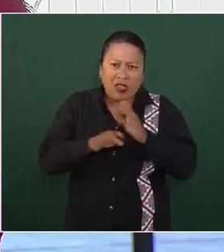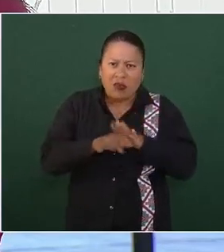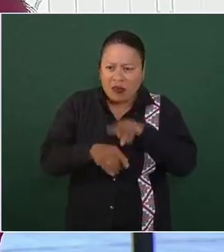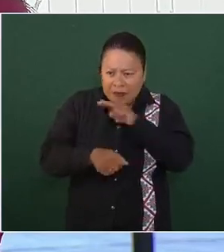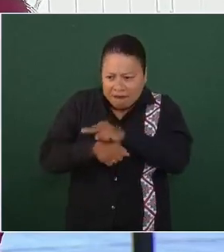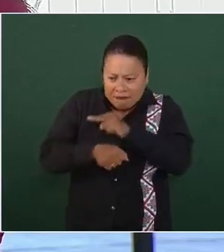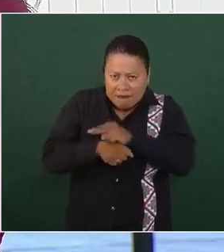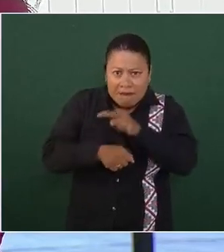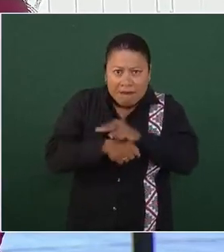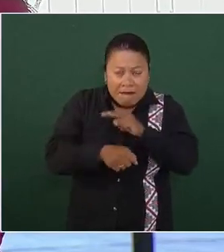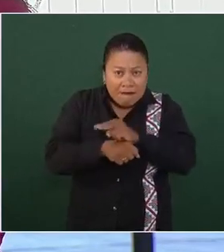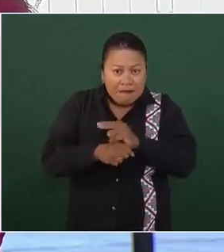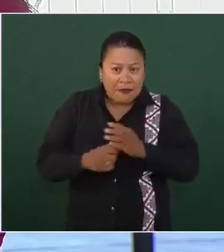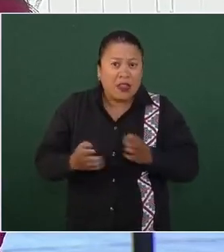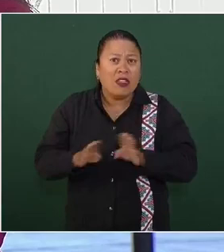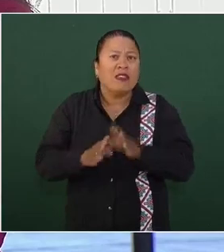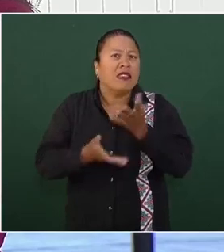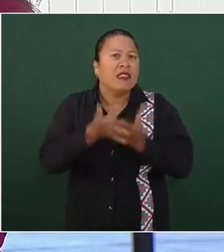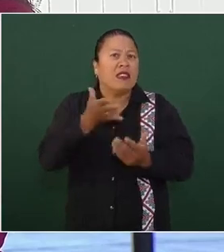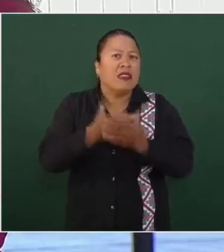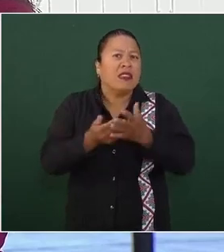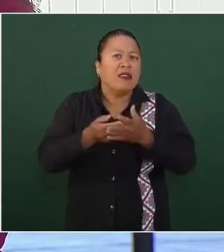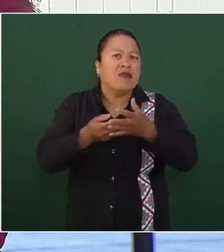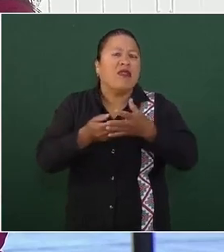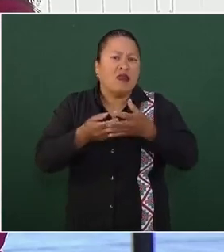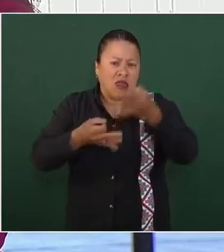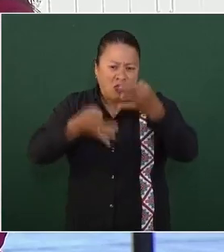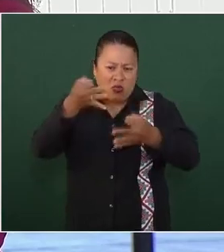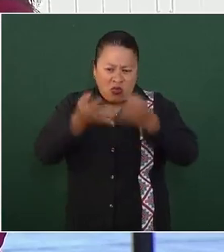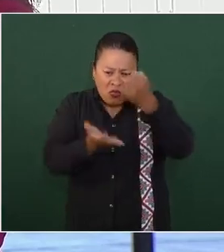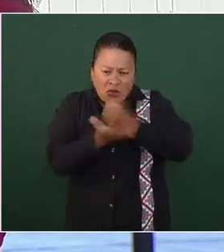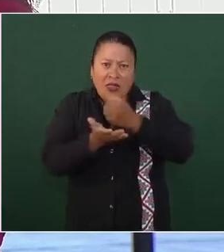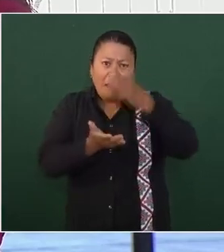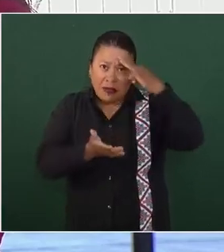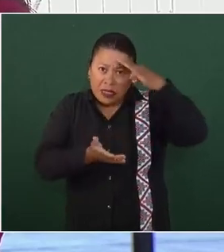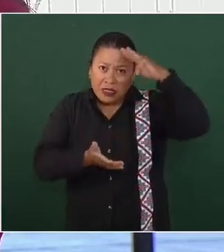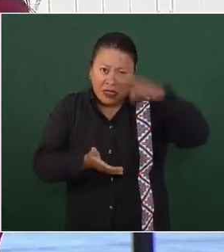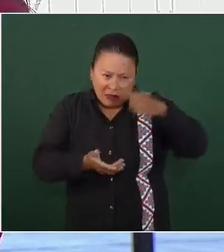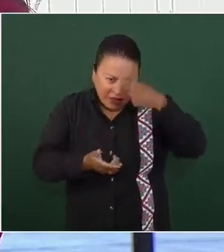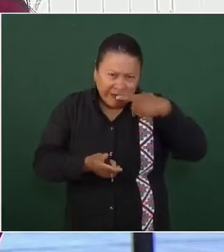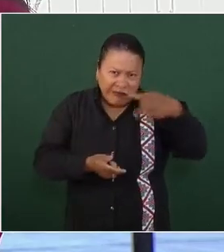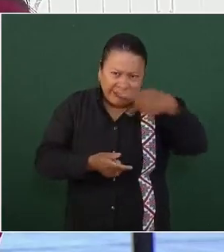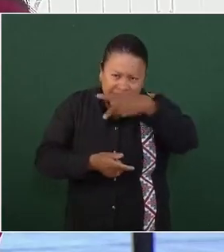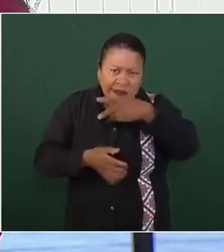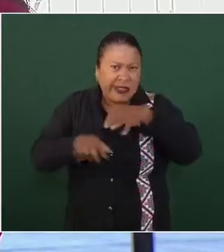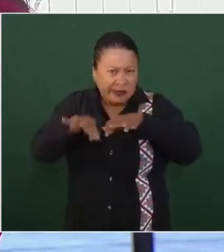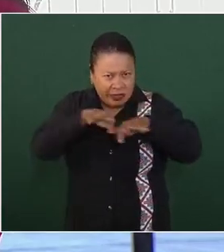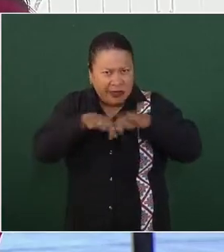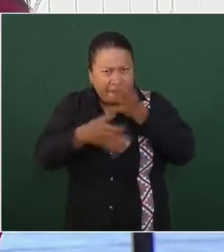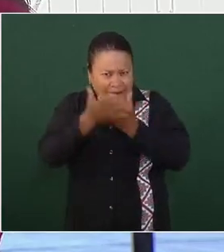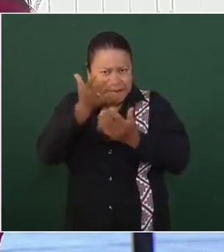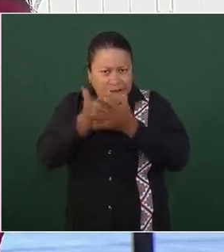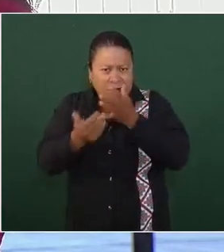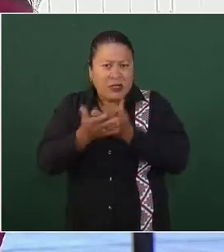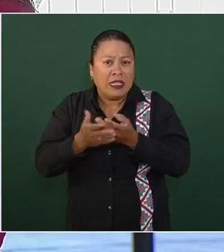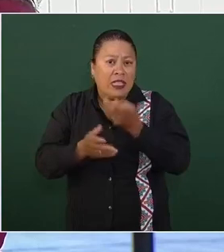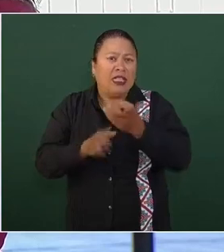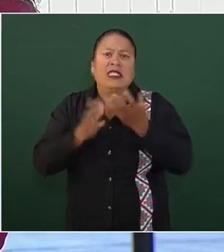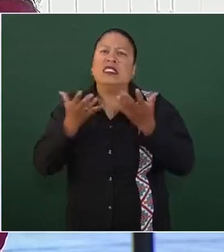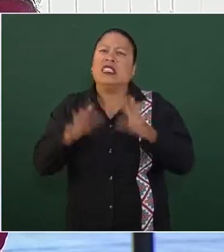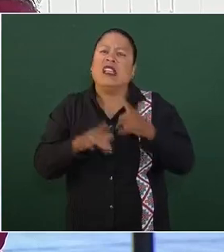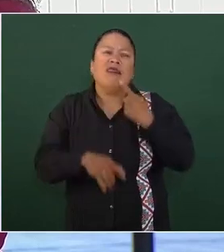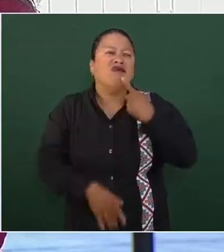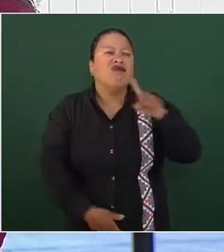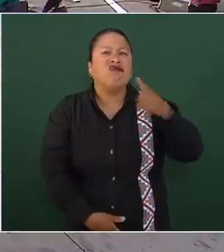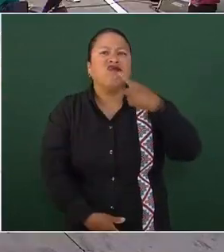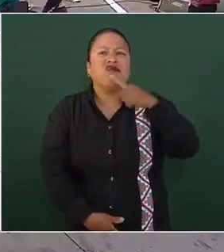actual del actuar de los jueces y magistrados para la ejecución de sus funciones todo lo anterior fue denunciado